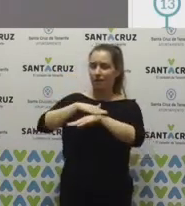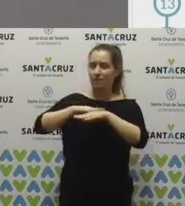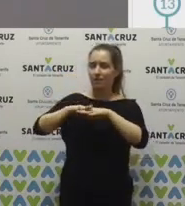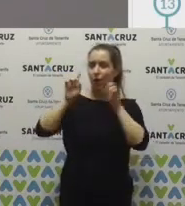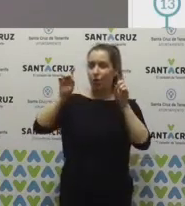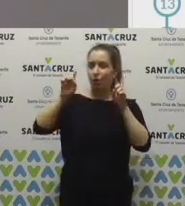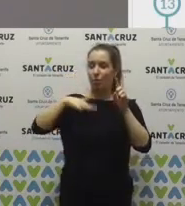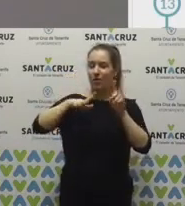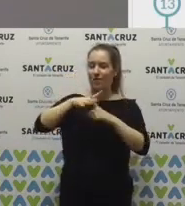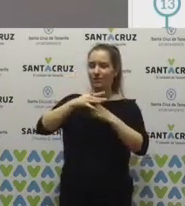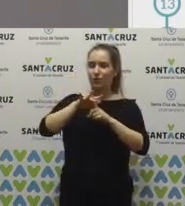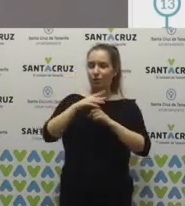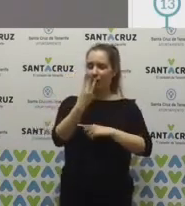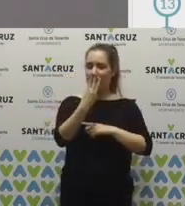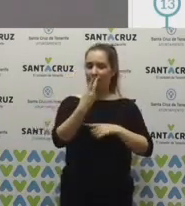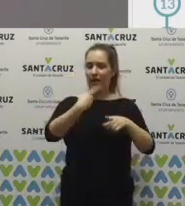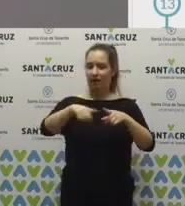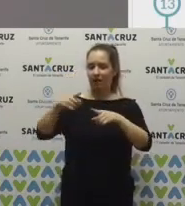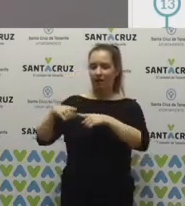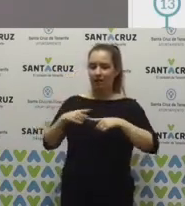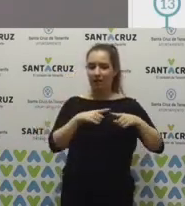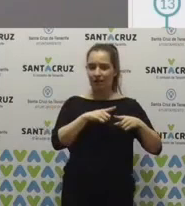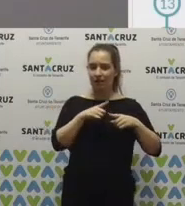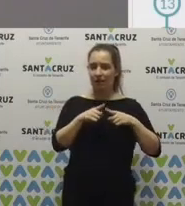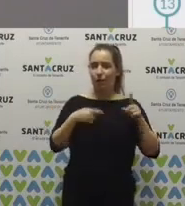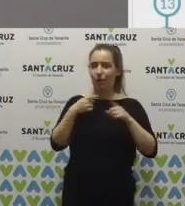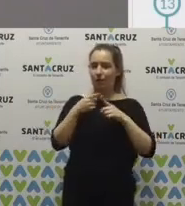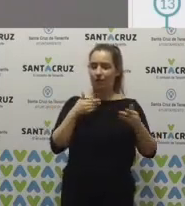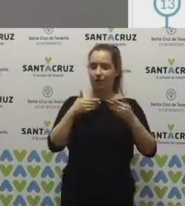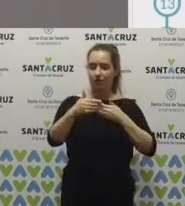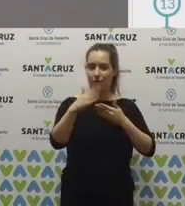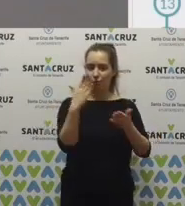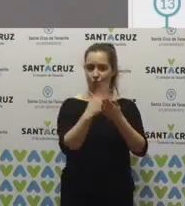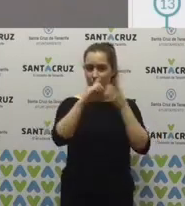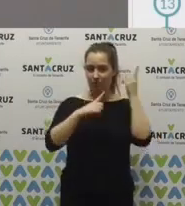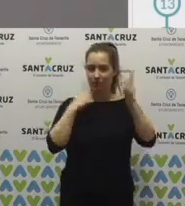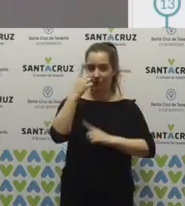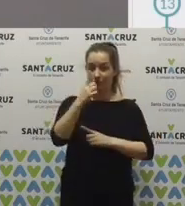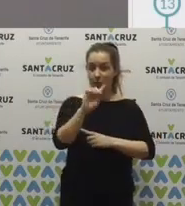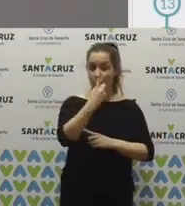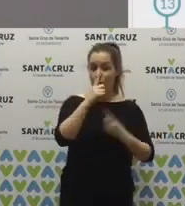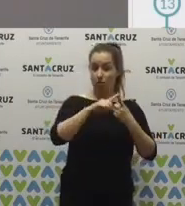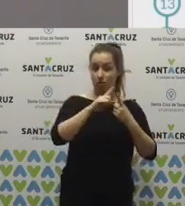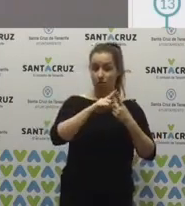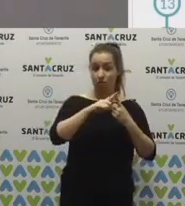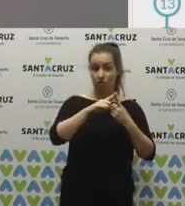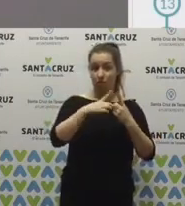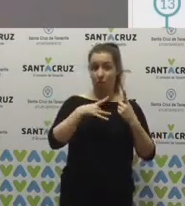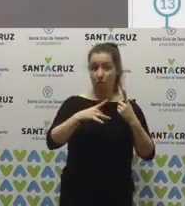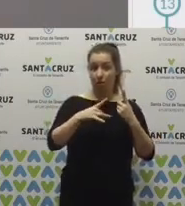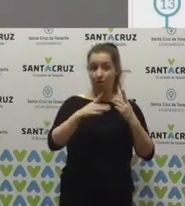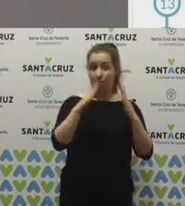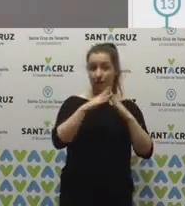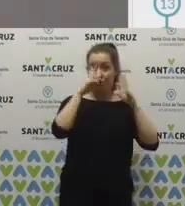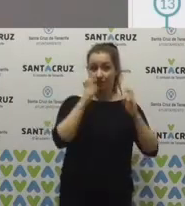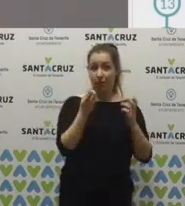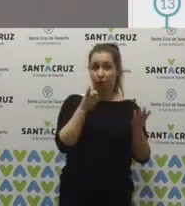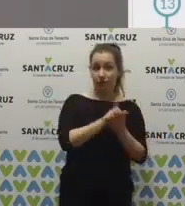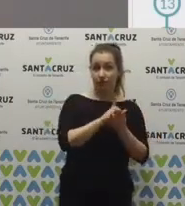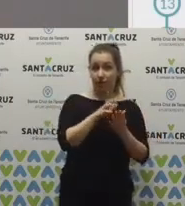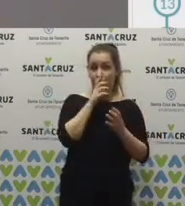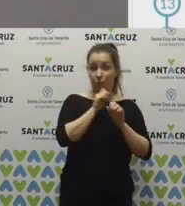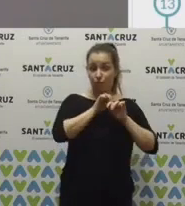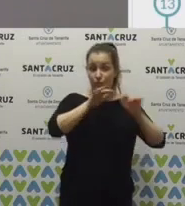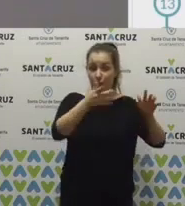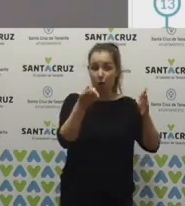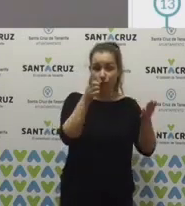posibles para el próximo curso uno que haga volver al confinamiento por un rebrote o una segunda oleada el